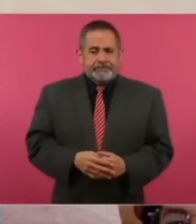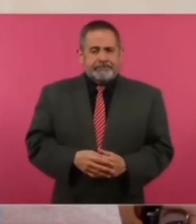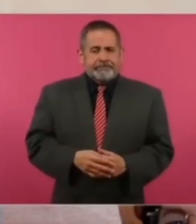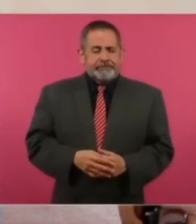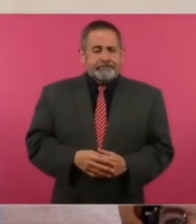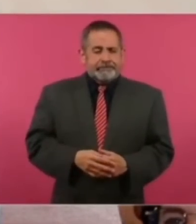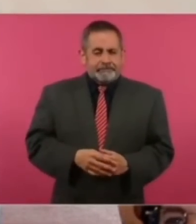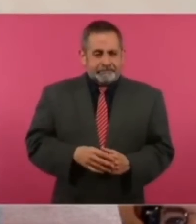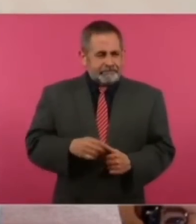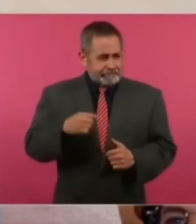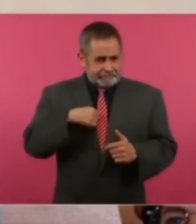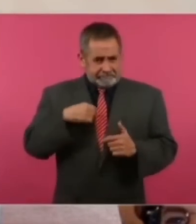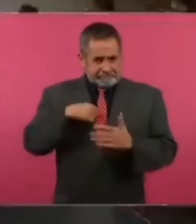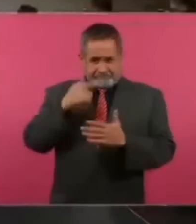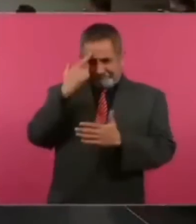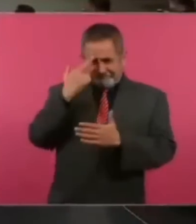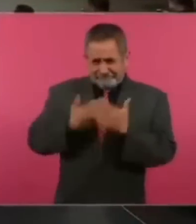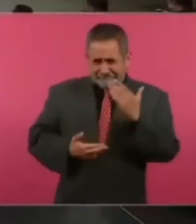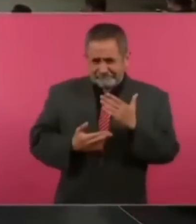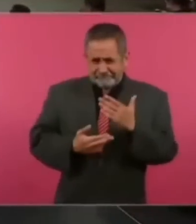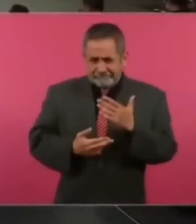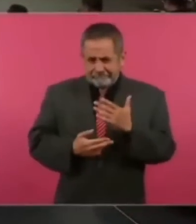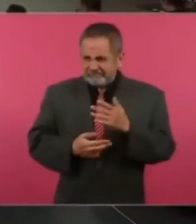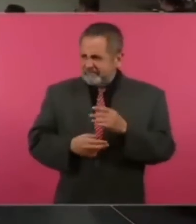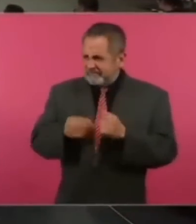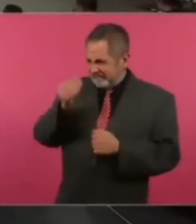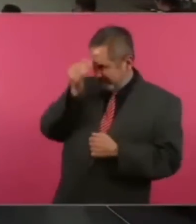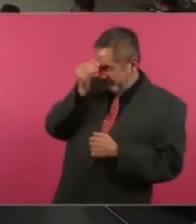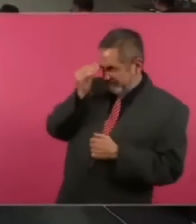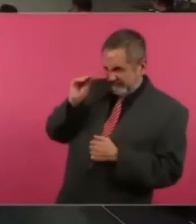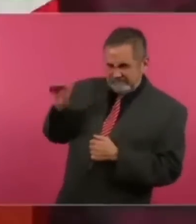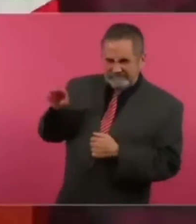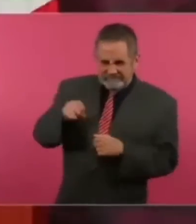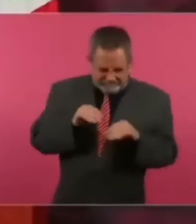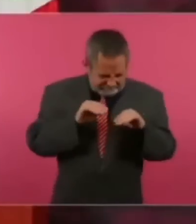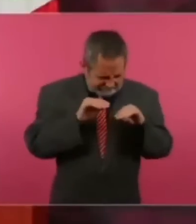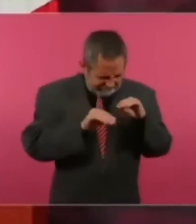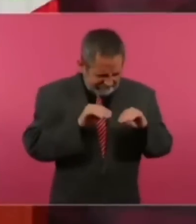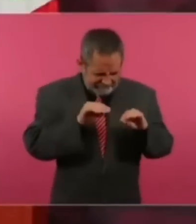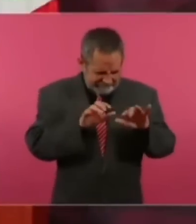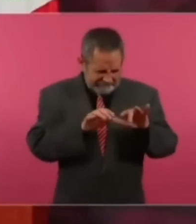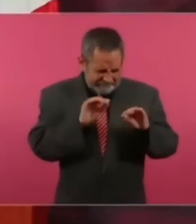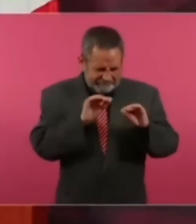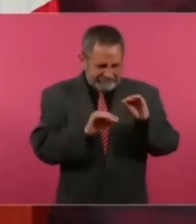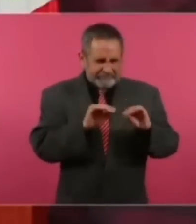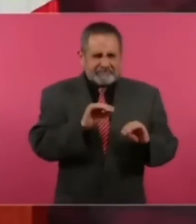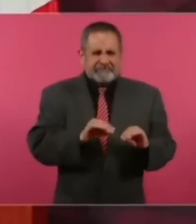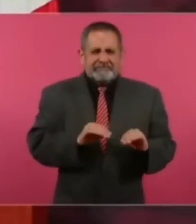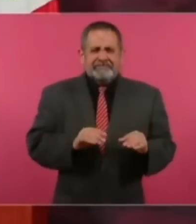delito o la falta, le puso esto